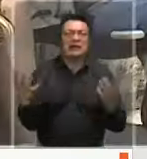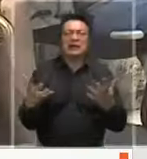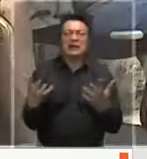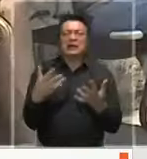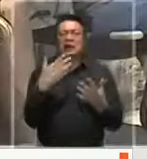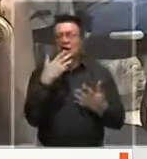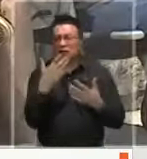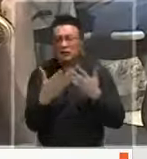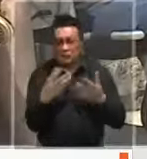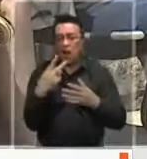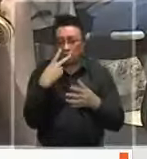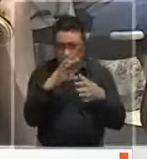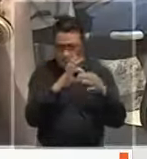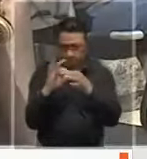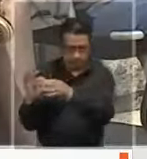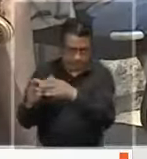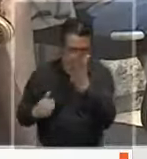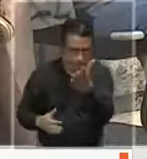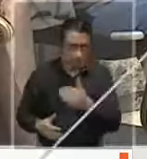a escuchar la siguiente nota.